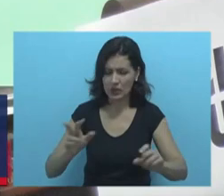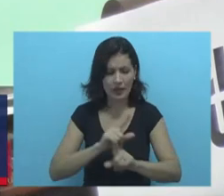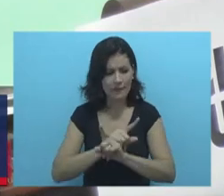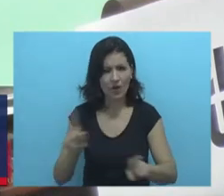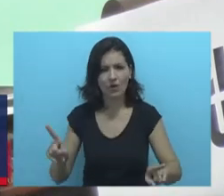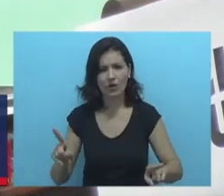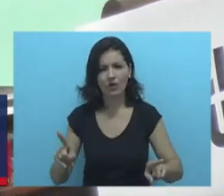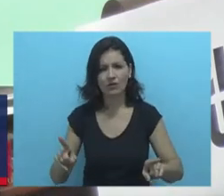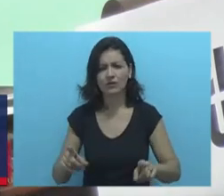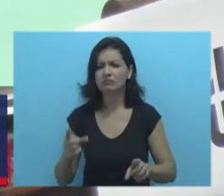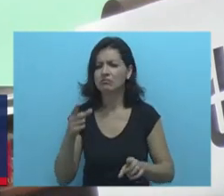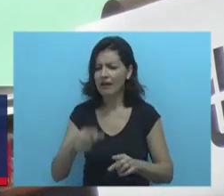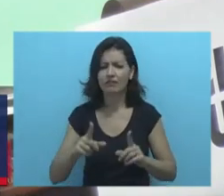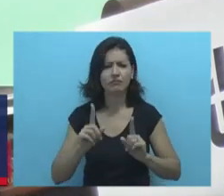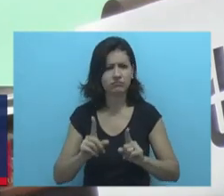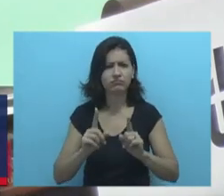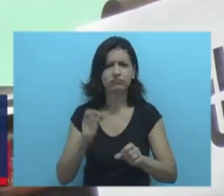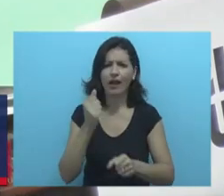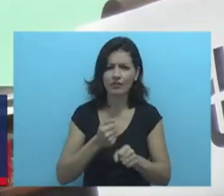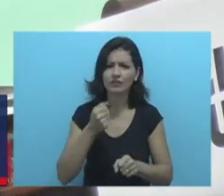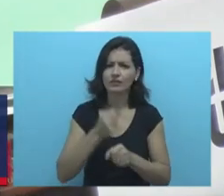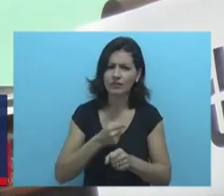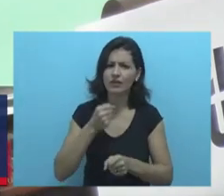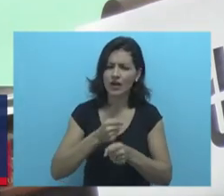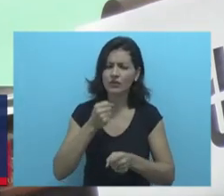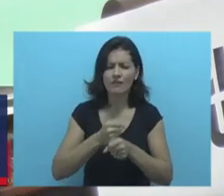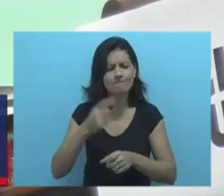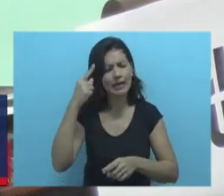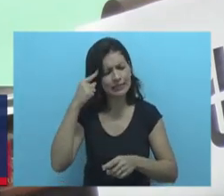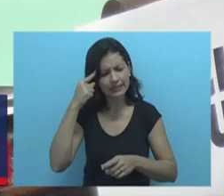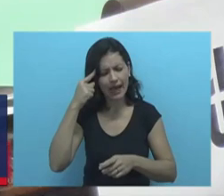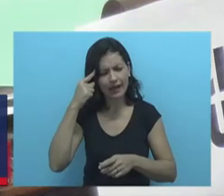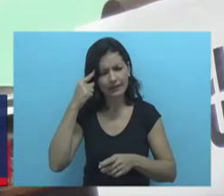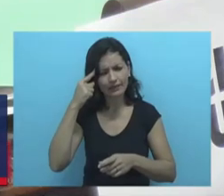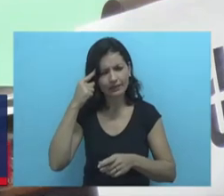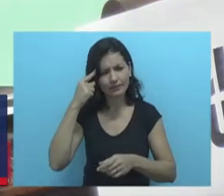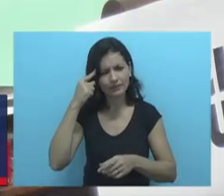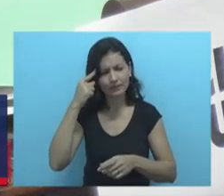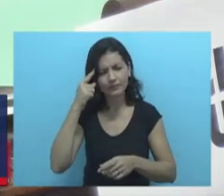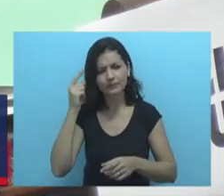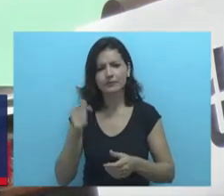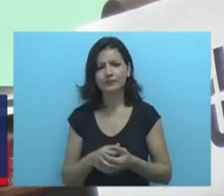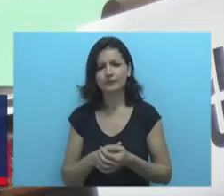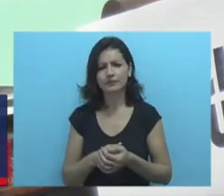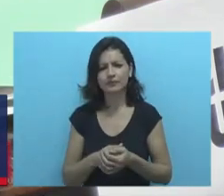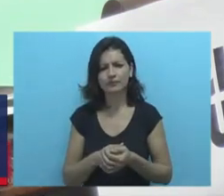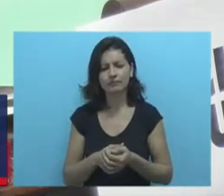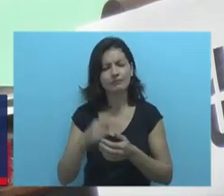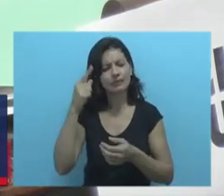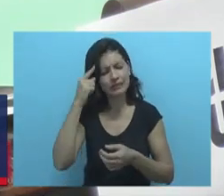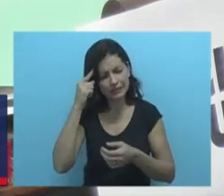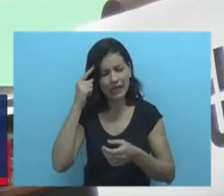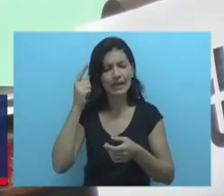Era permanentemente estar pensando en cada acción